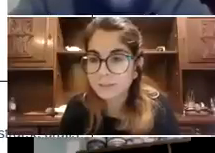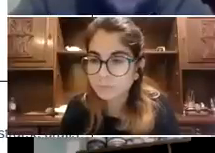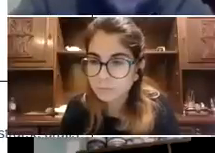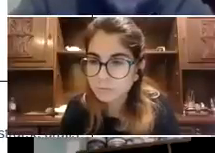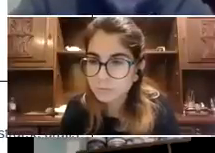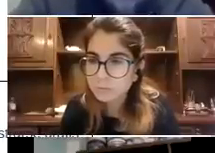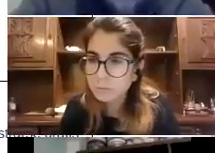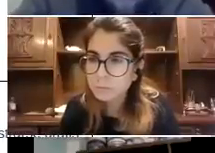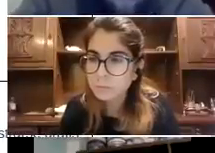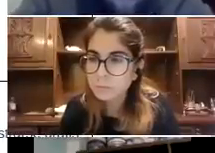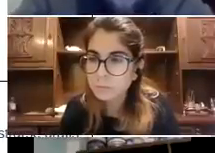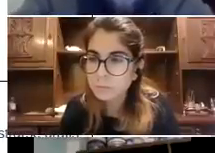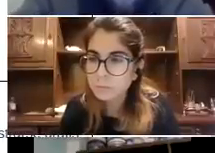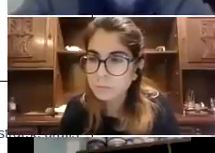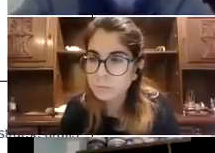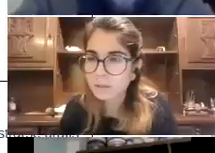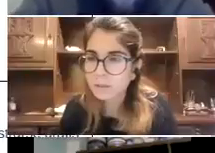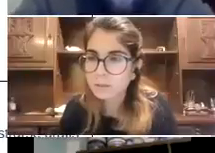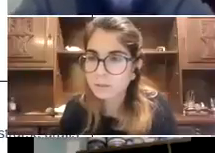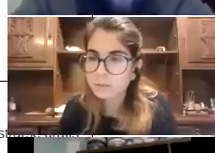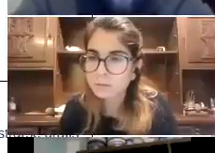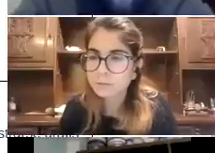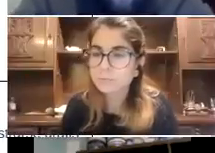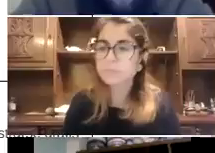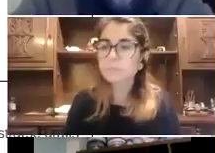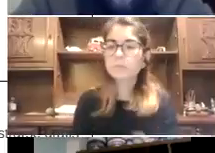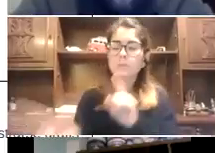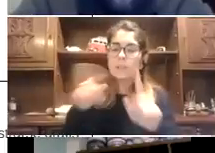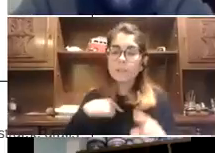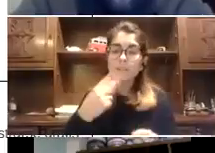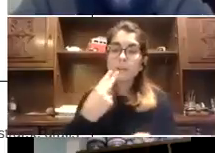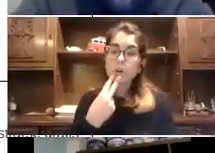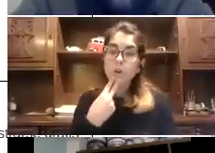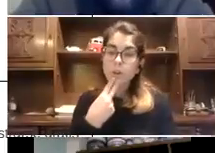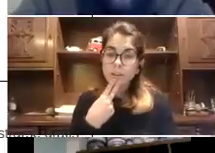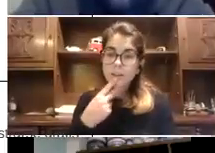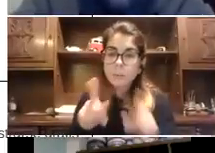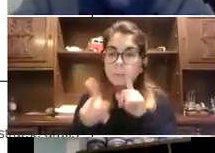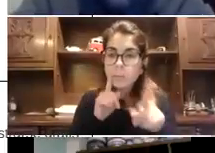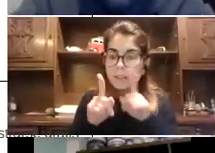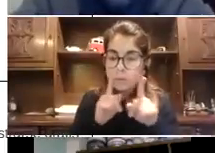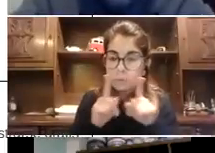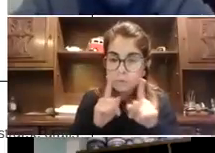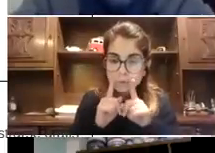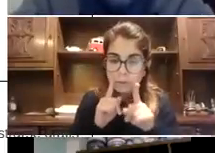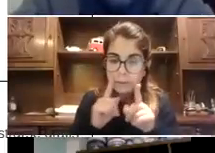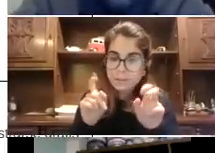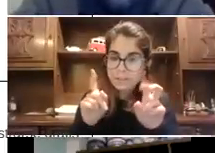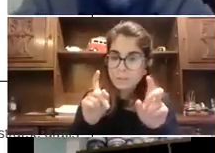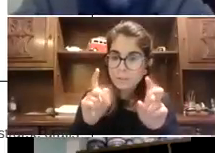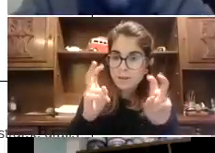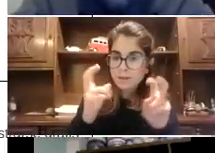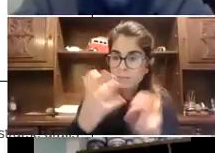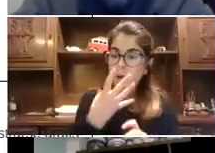Quería hacer una pregunta Dígame. en relación a la calificación de la grabación del video, del